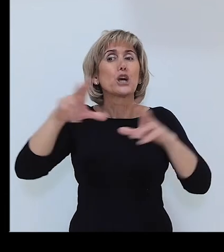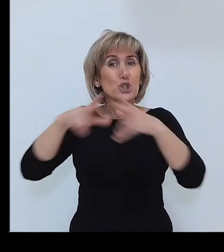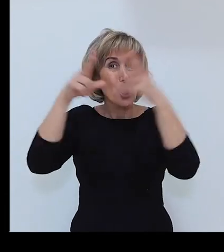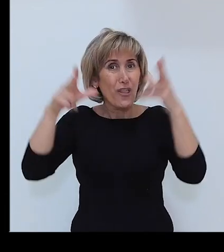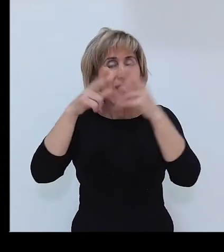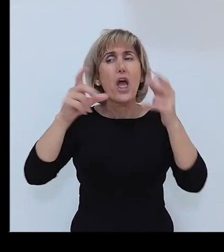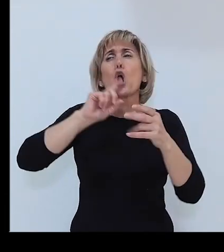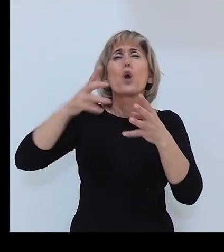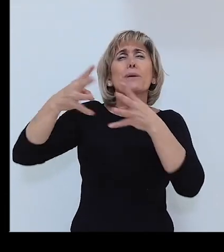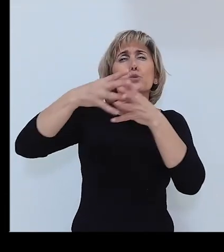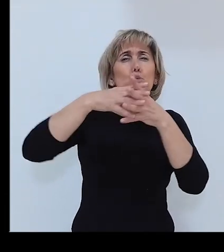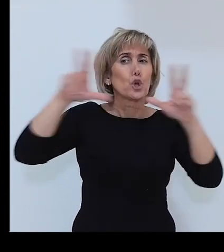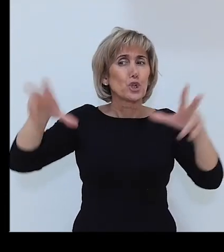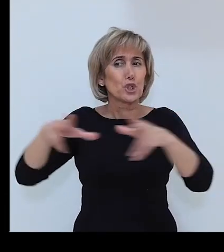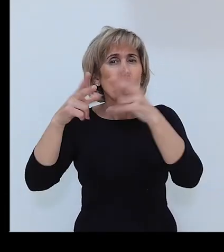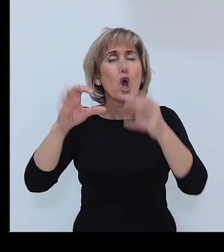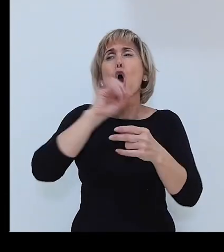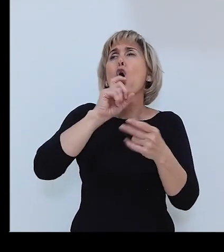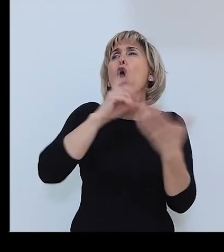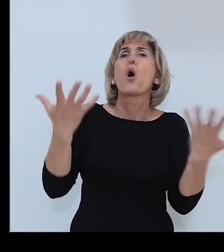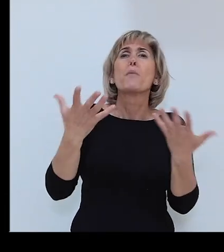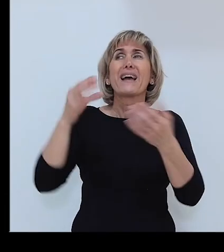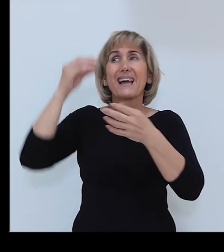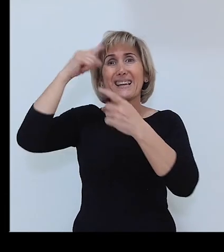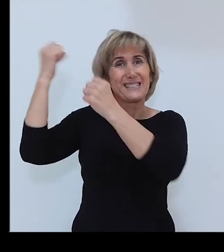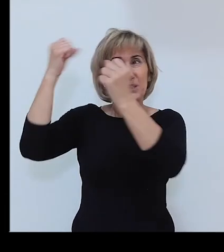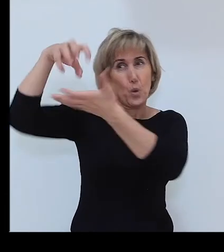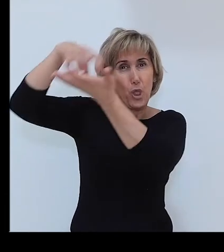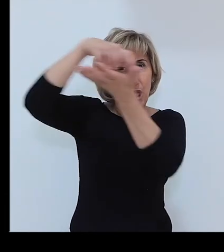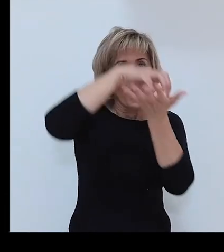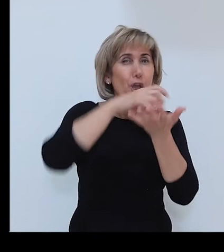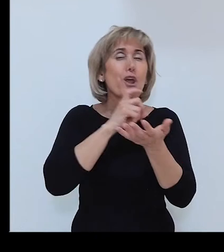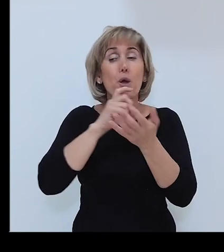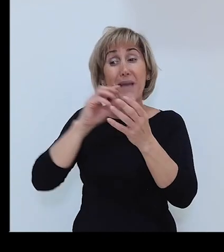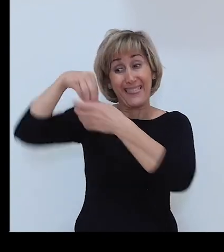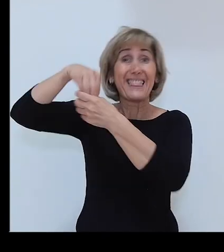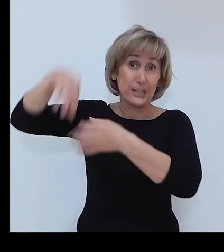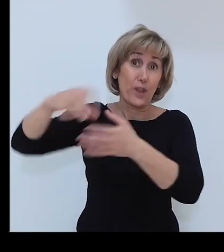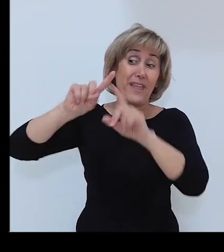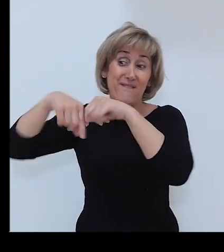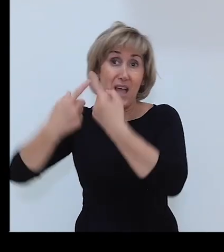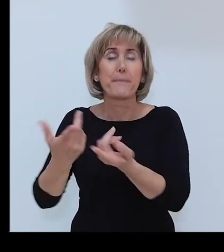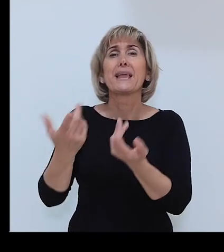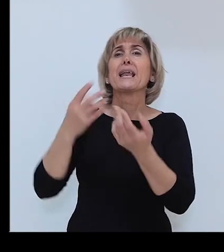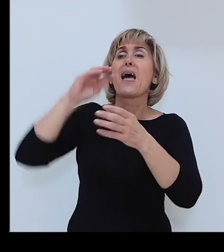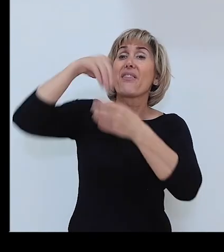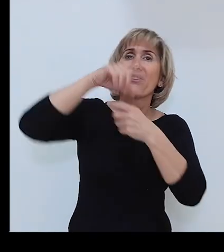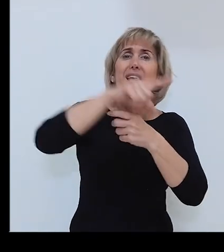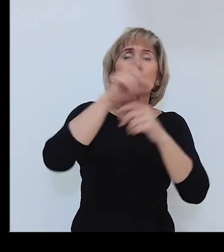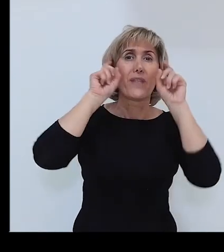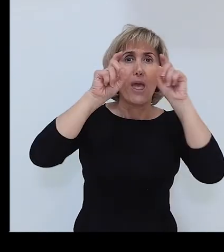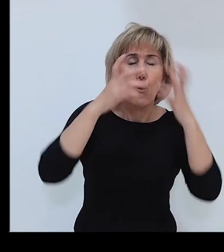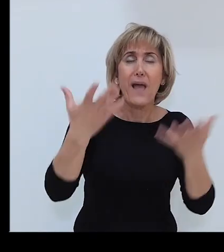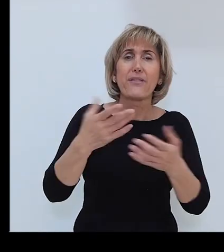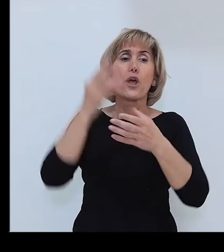en la reproducción de la sociedad, en la creación de las estructuras sociales, en el sostenimiento de las